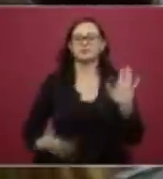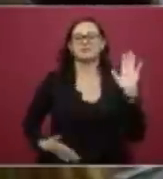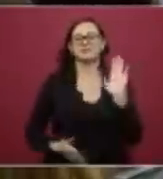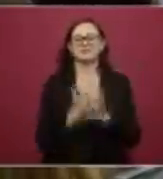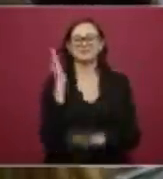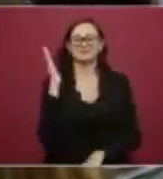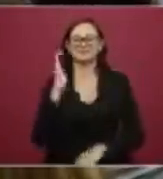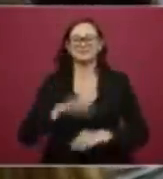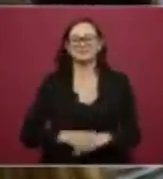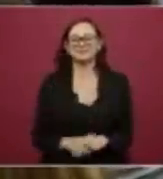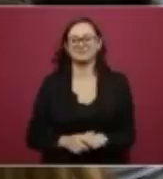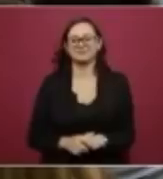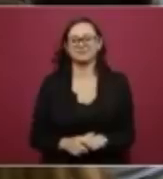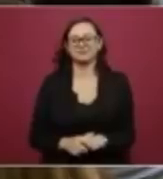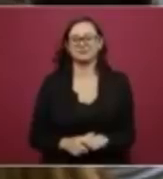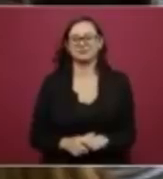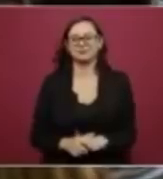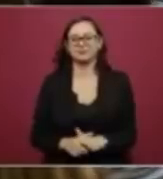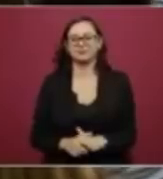estar